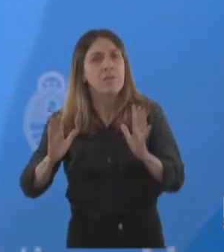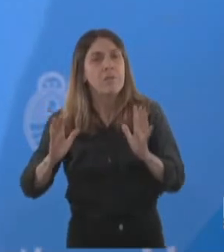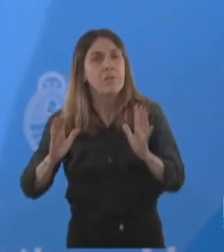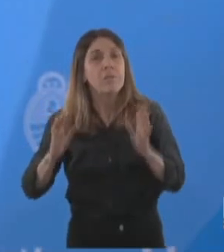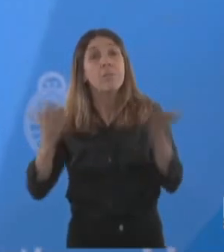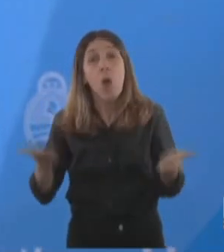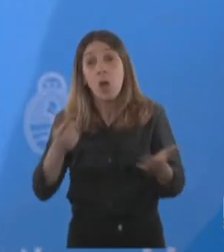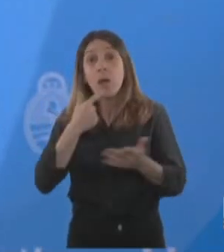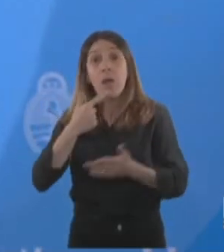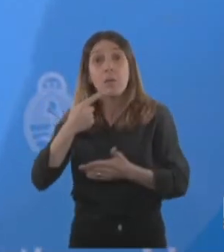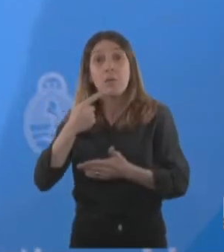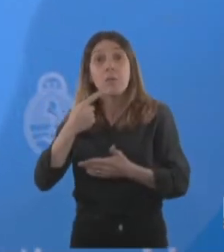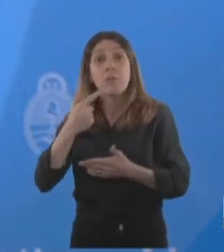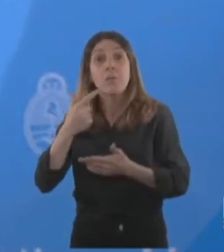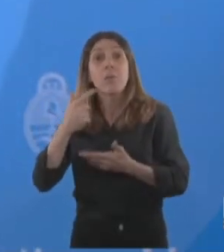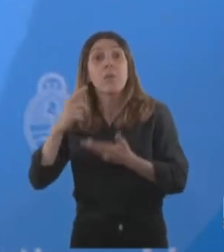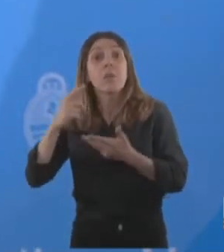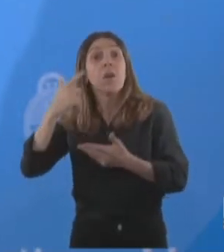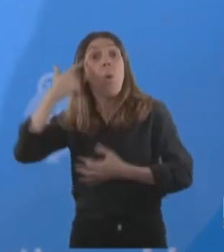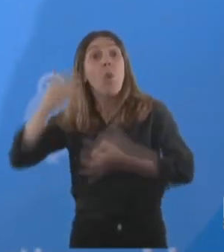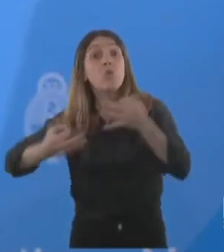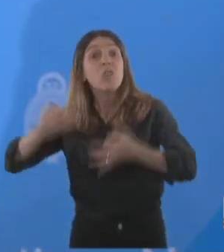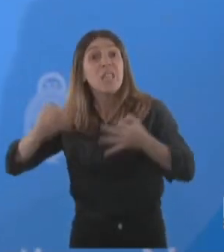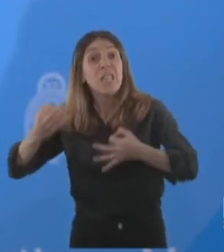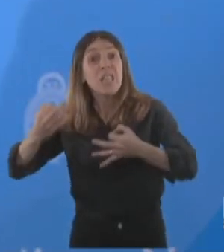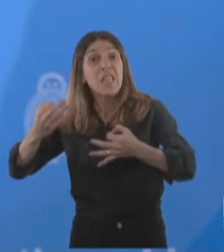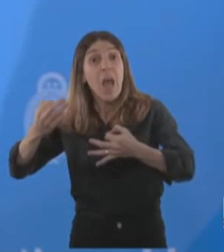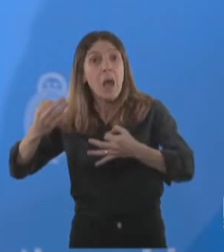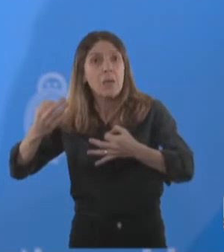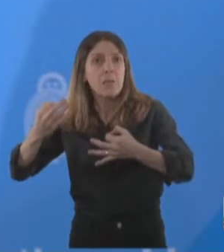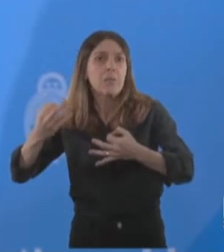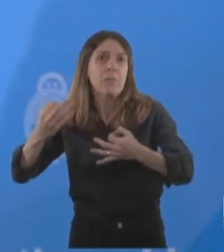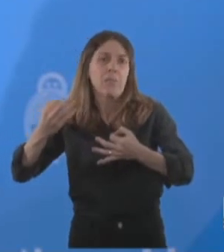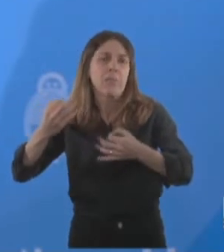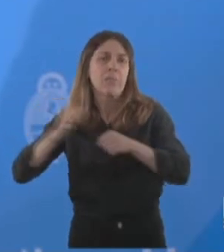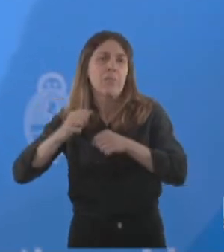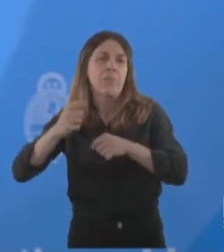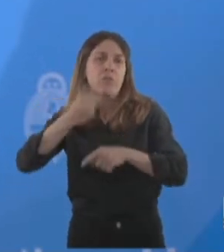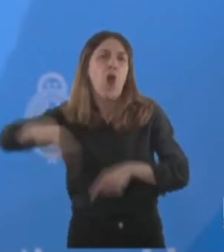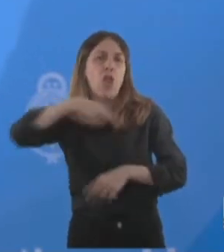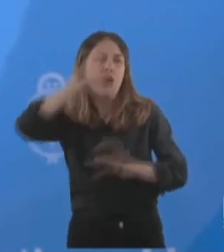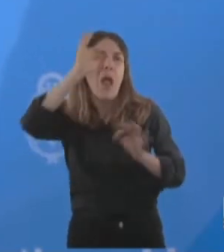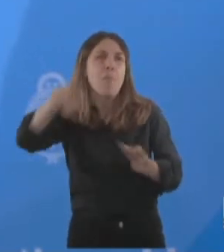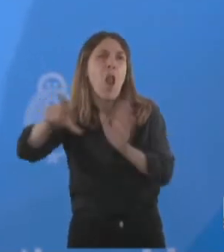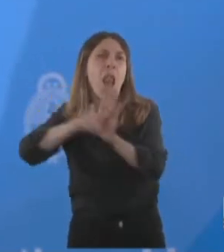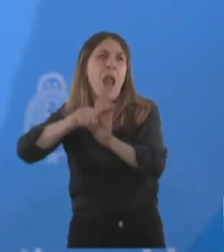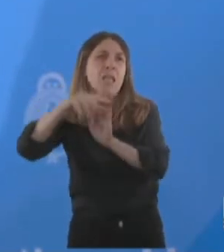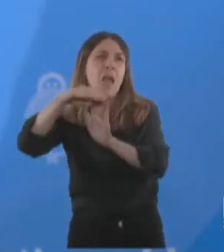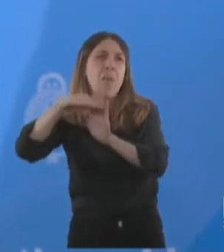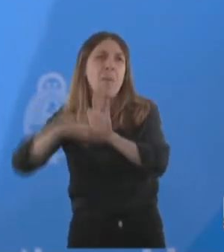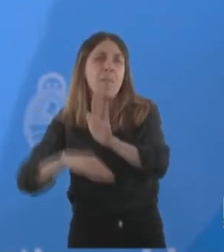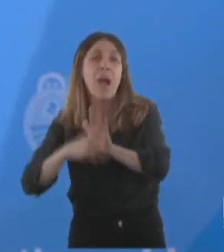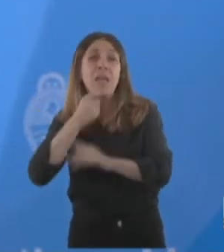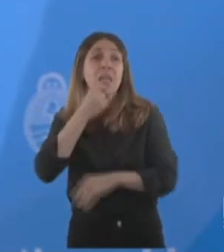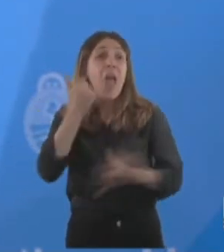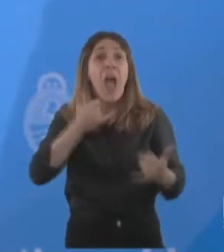Porque el sistema está armado de modo tal que todos conocemos las leyes y que el que las rompe